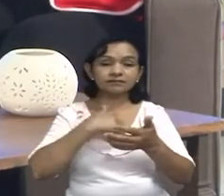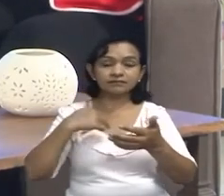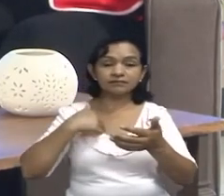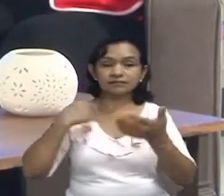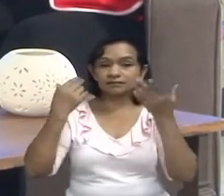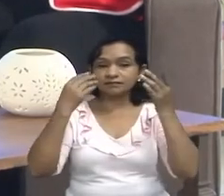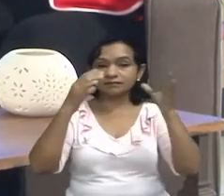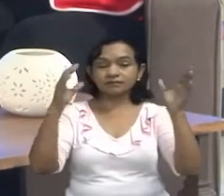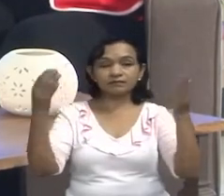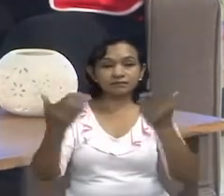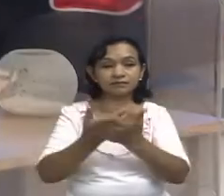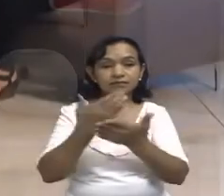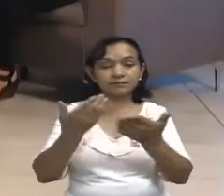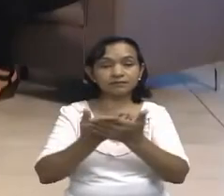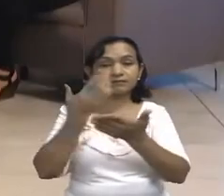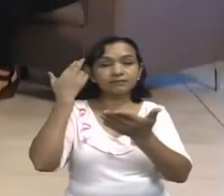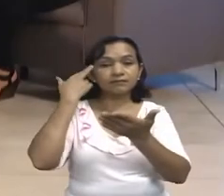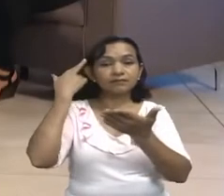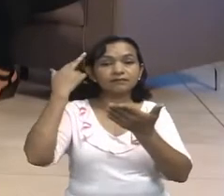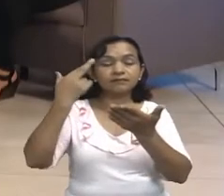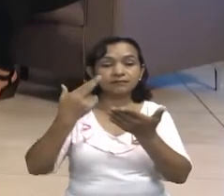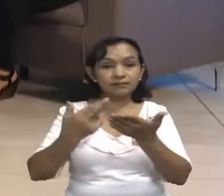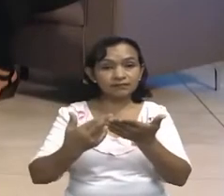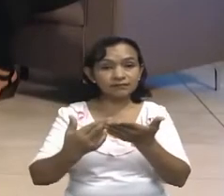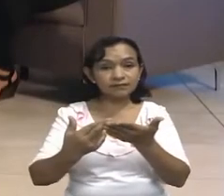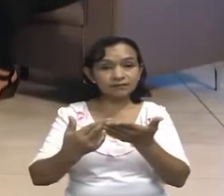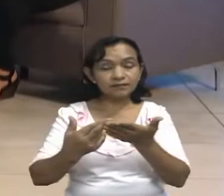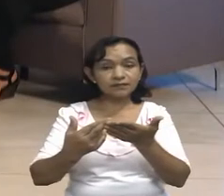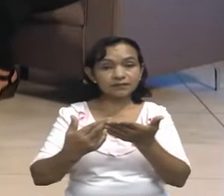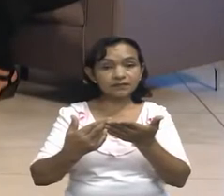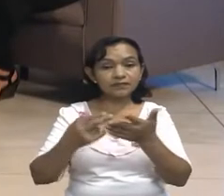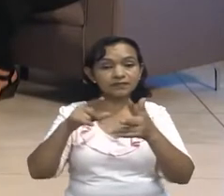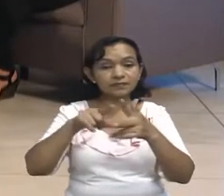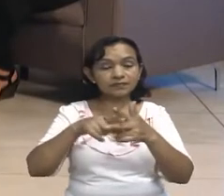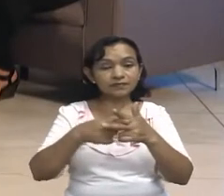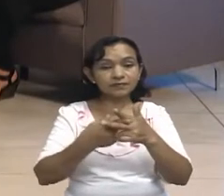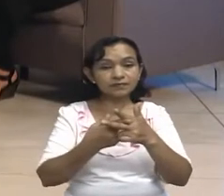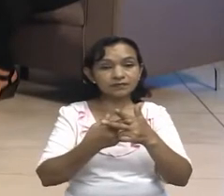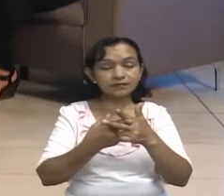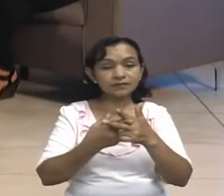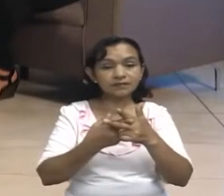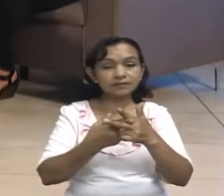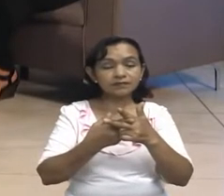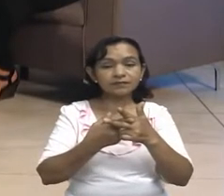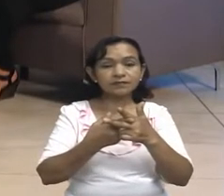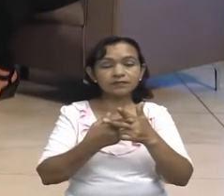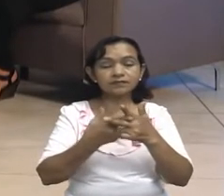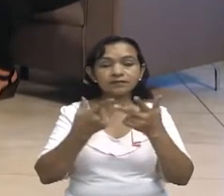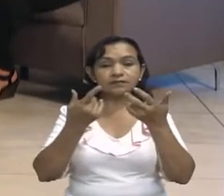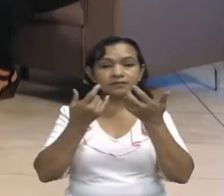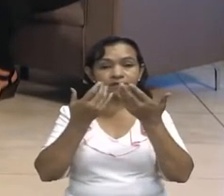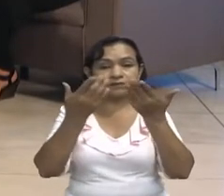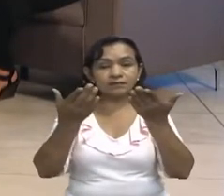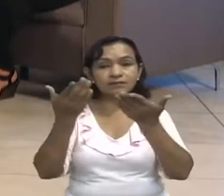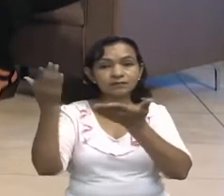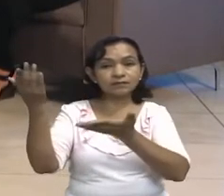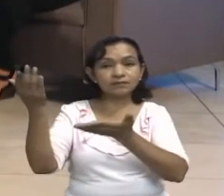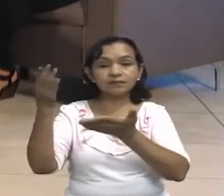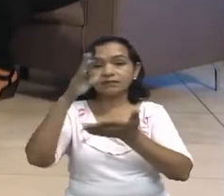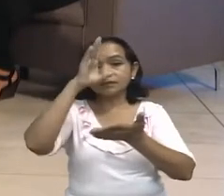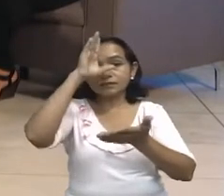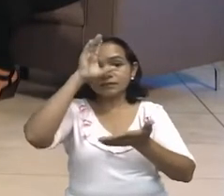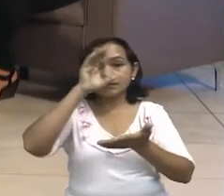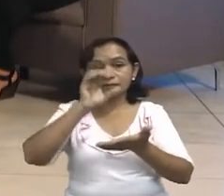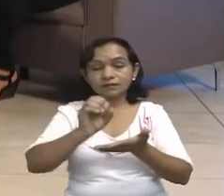porque incluso recuerdo que al inicio habían como que unos reportajes que eran donados por las